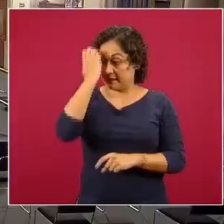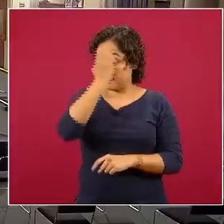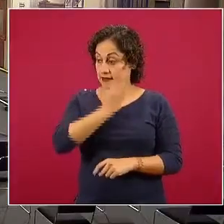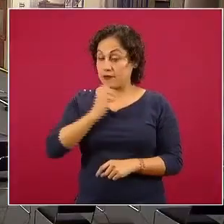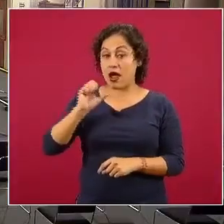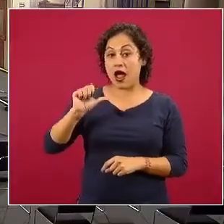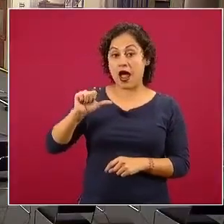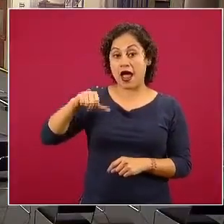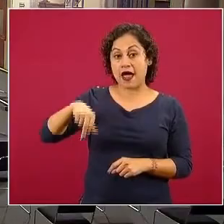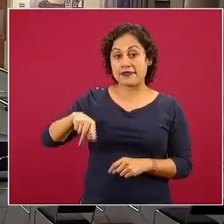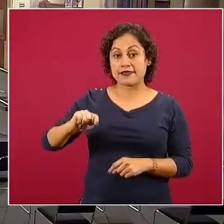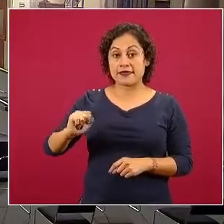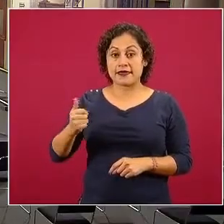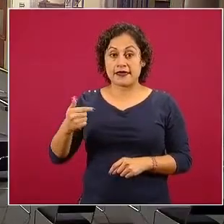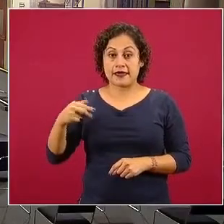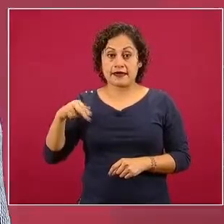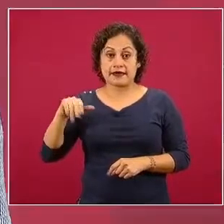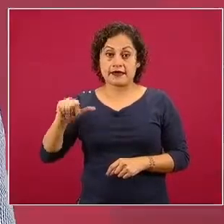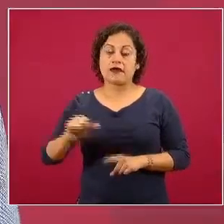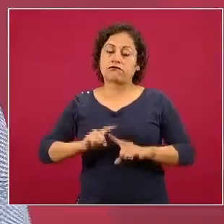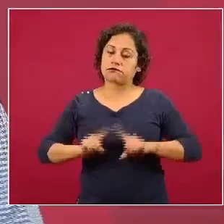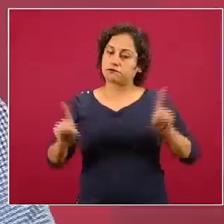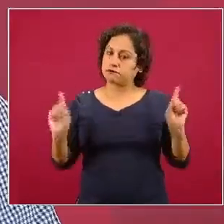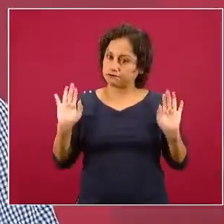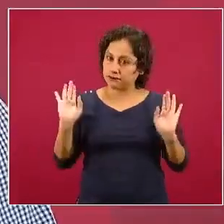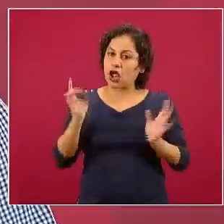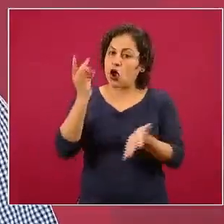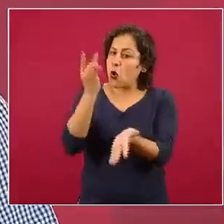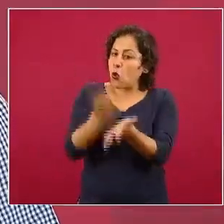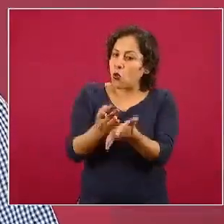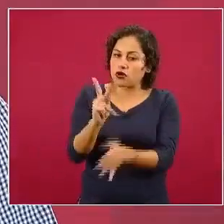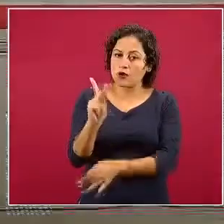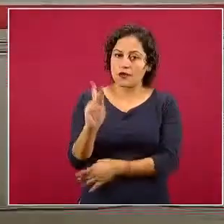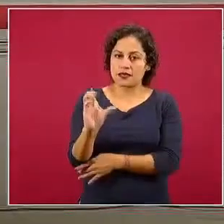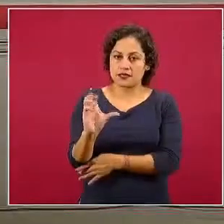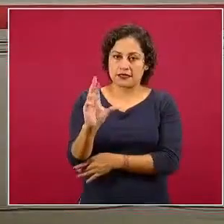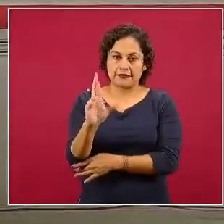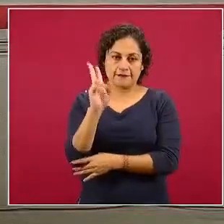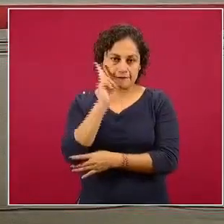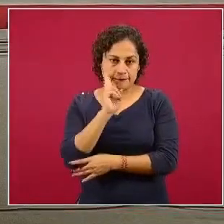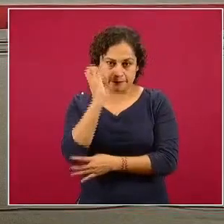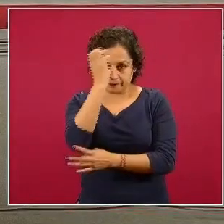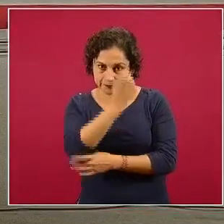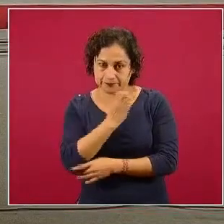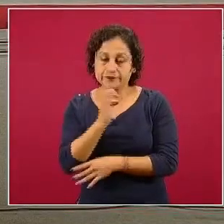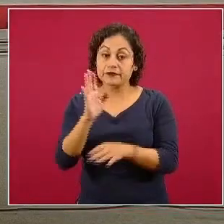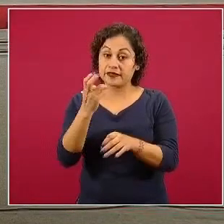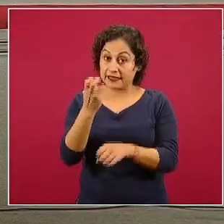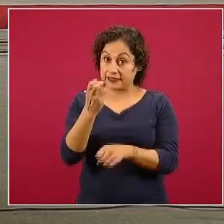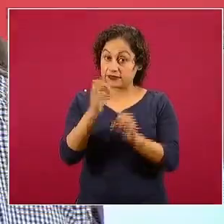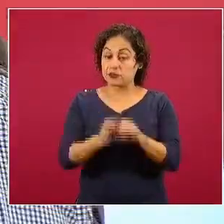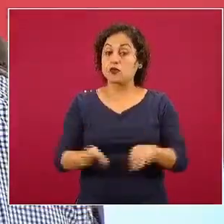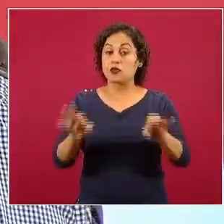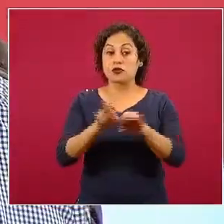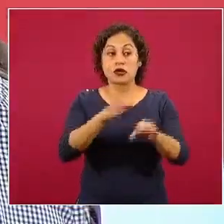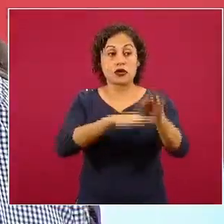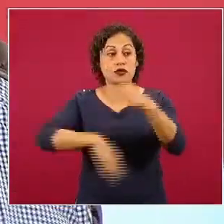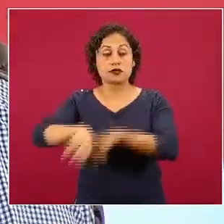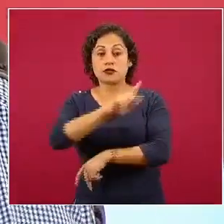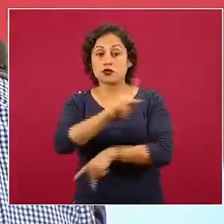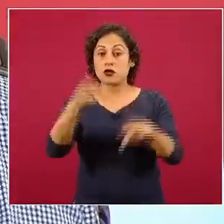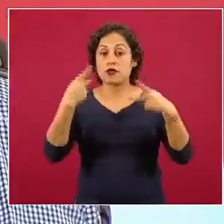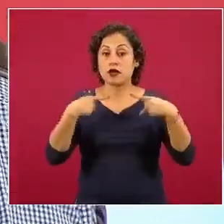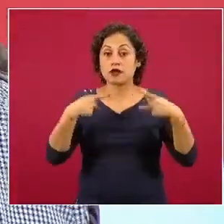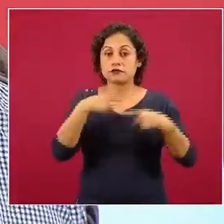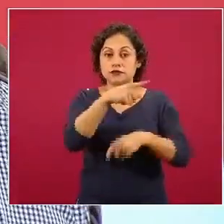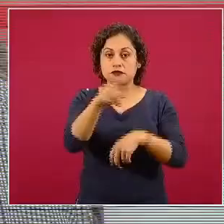prueba antigénica, solamente se puede hacer en PCR. Por eso es muy importante comentar y que la población sepa que muchos de ellos de